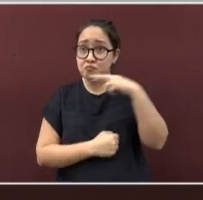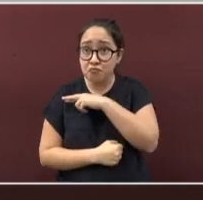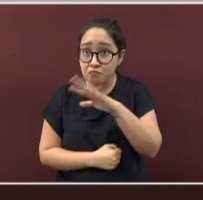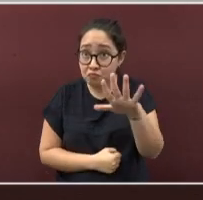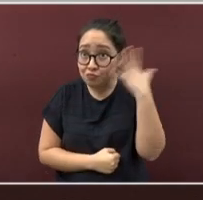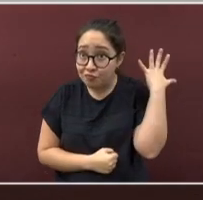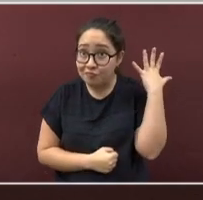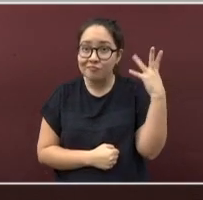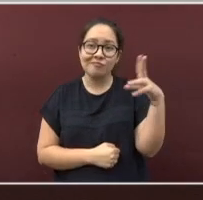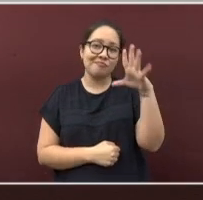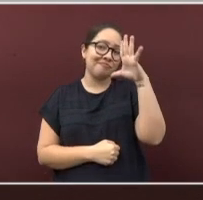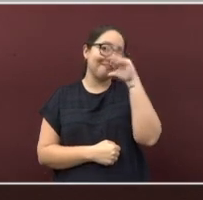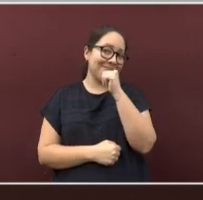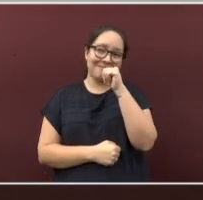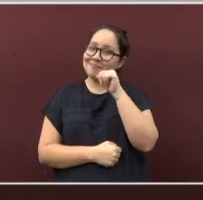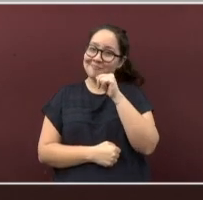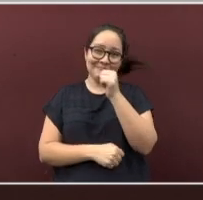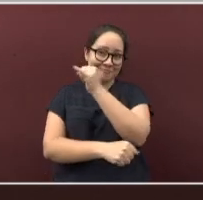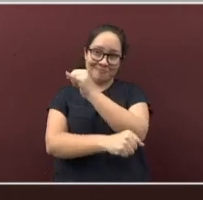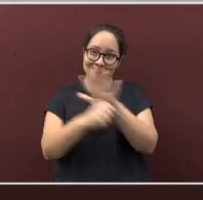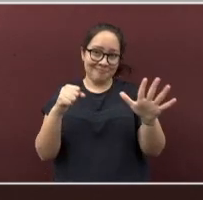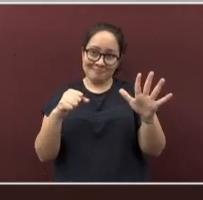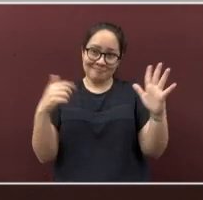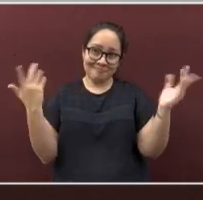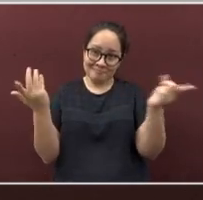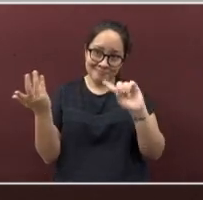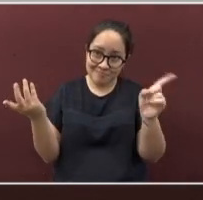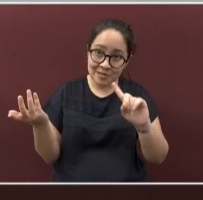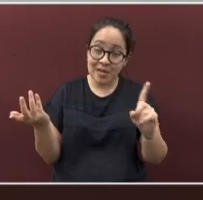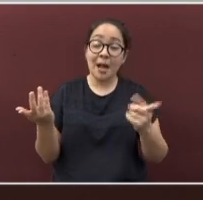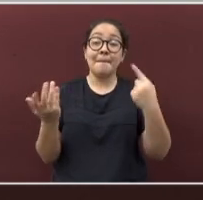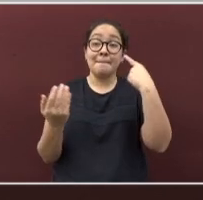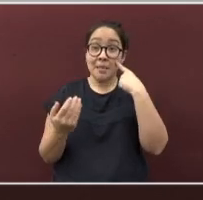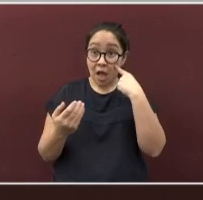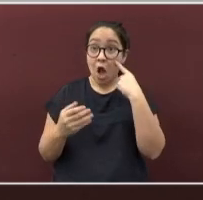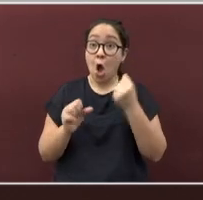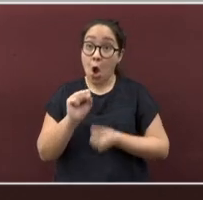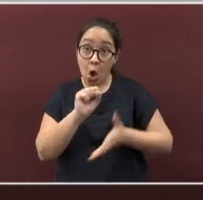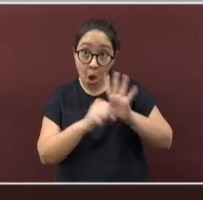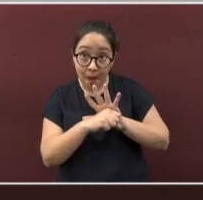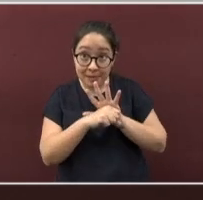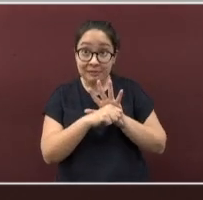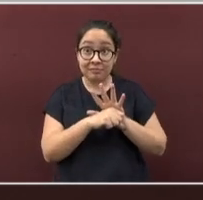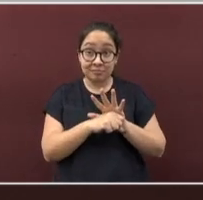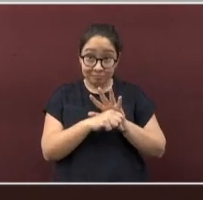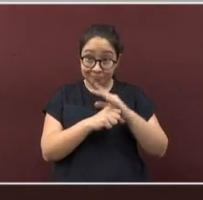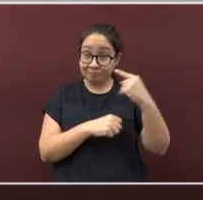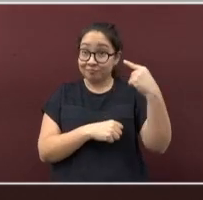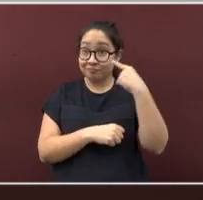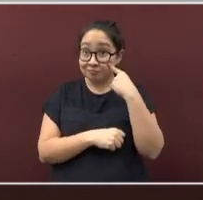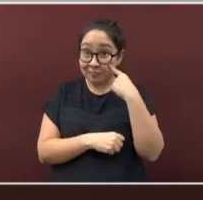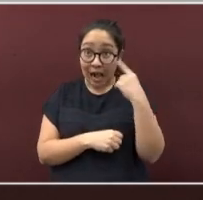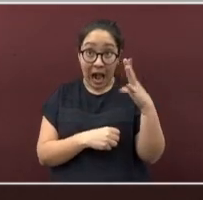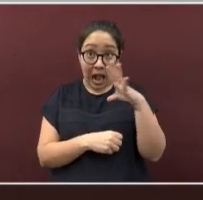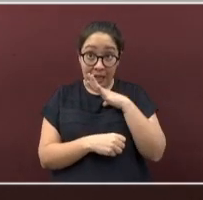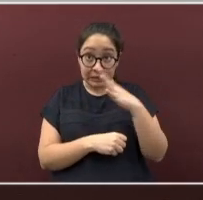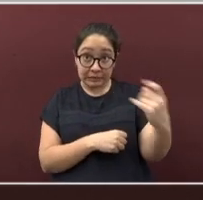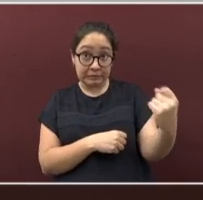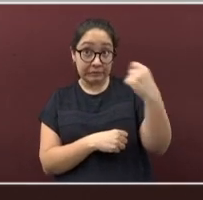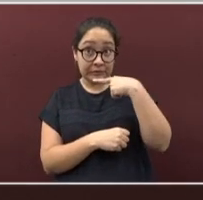así para el cob y 19 aún les recuerdo no hay tratamiento específico